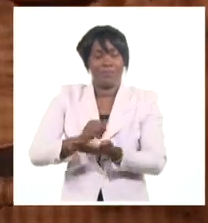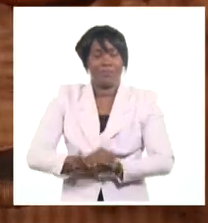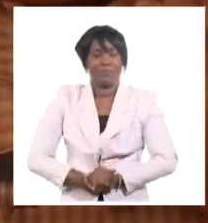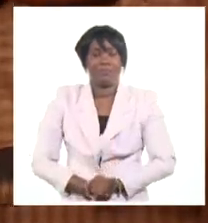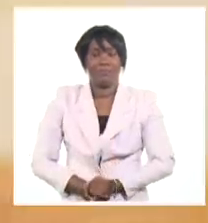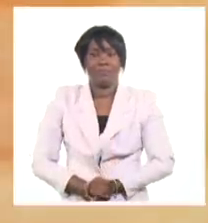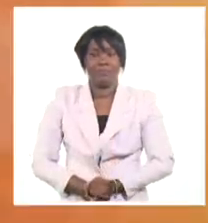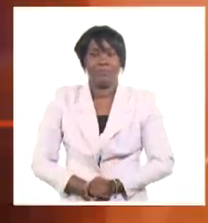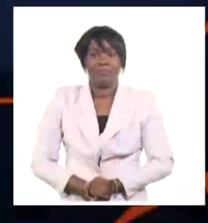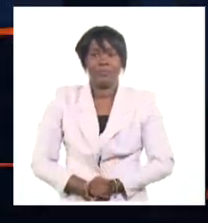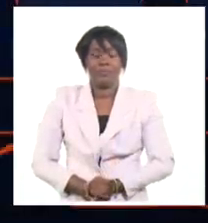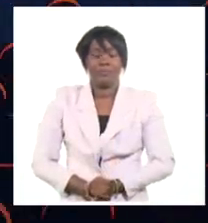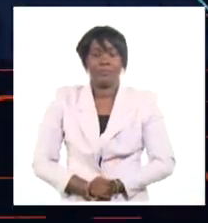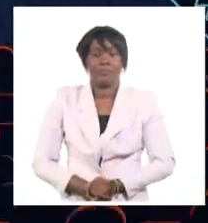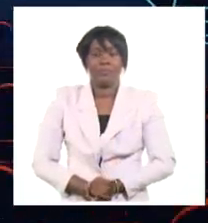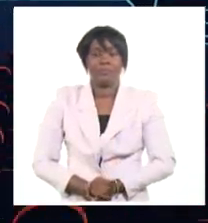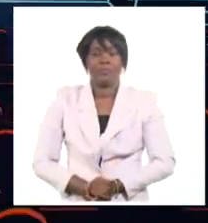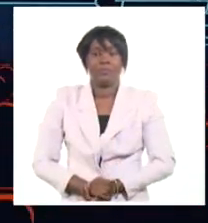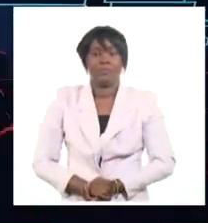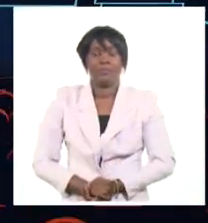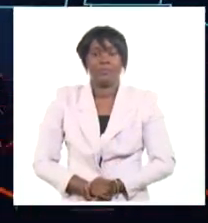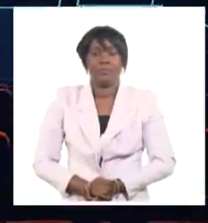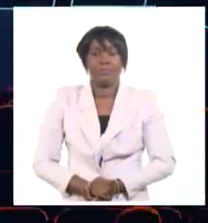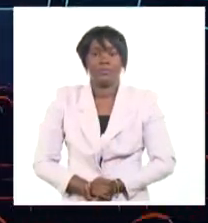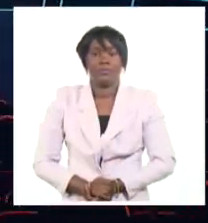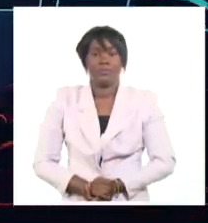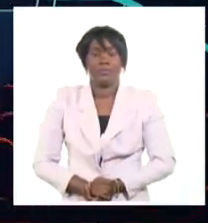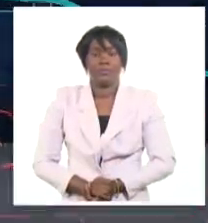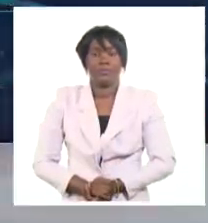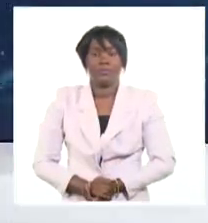fleites sistema informativo de la televisión cubana